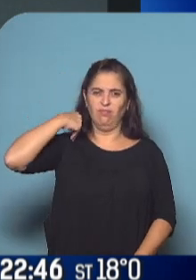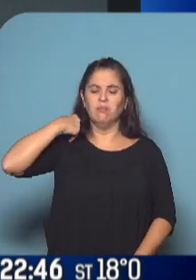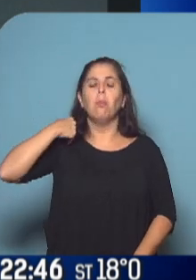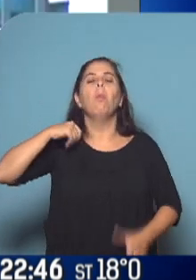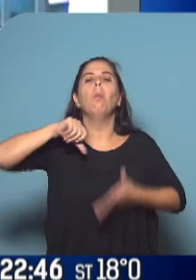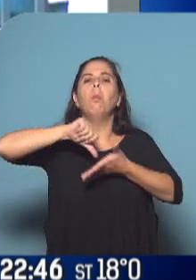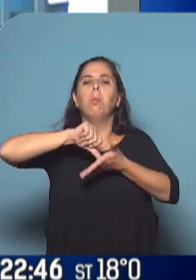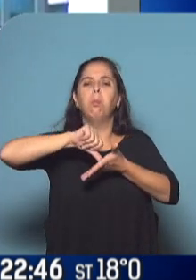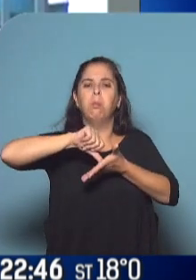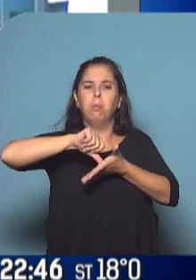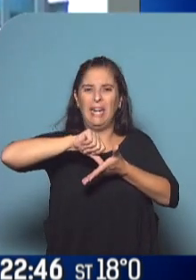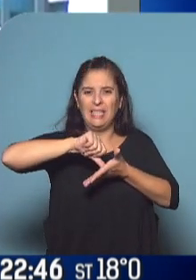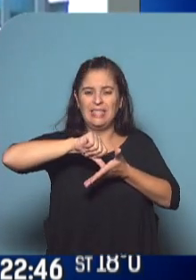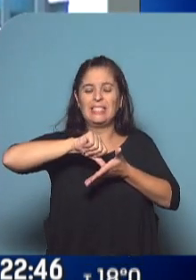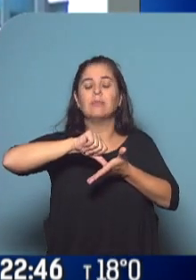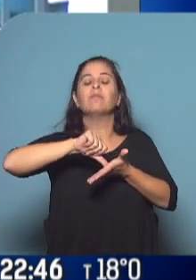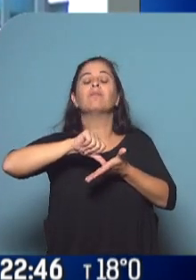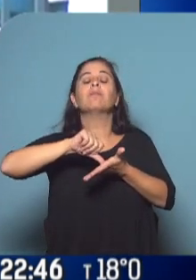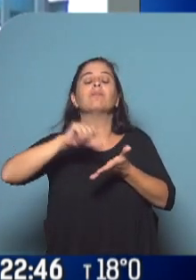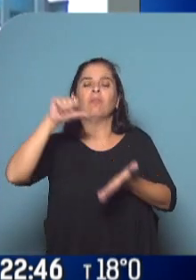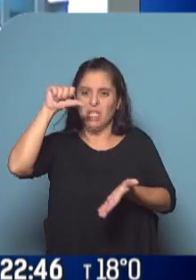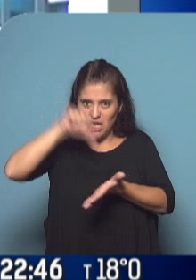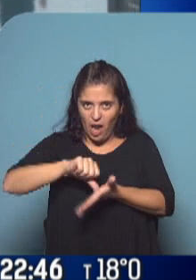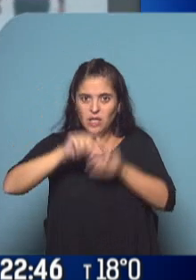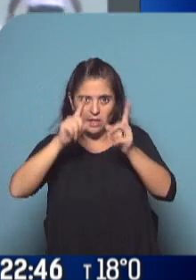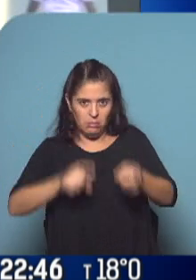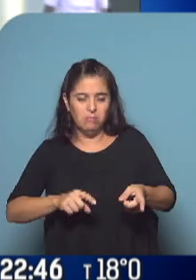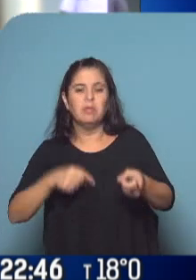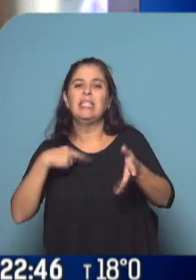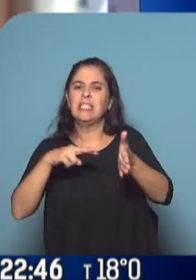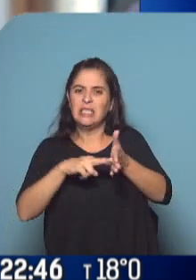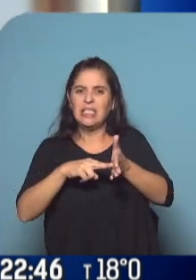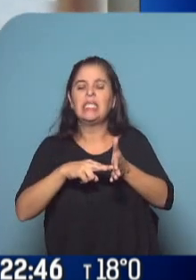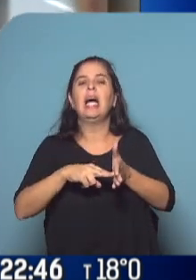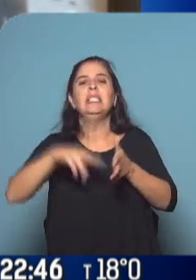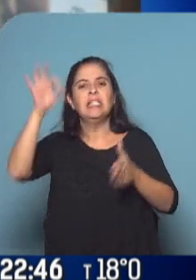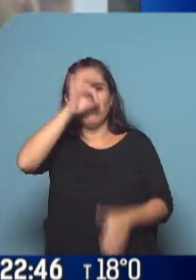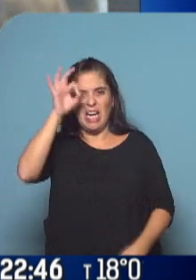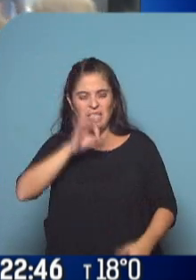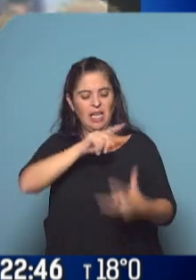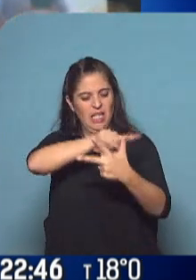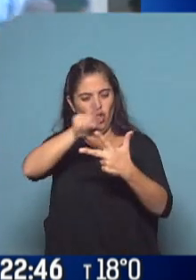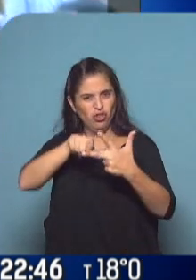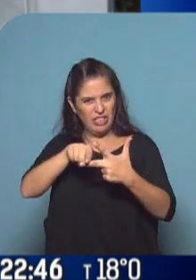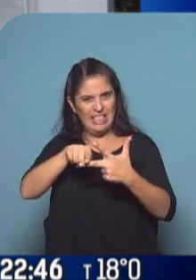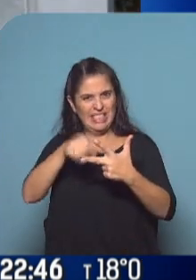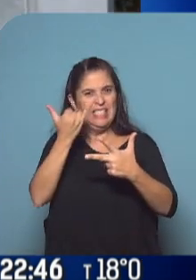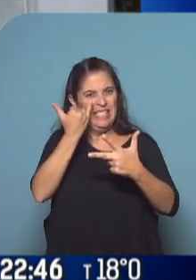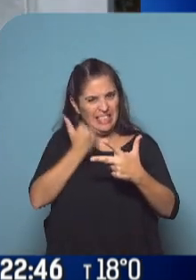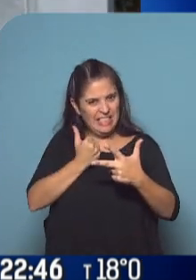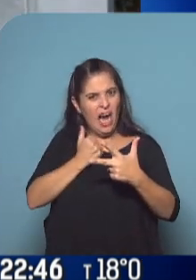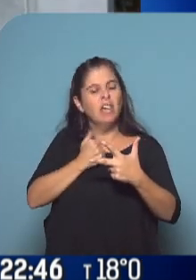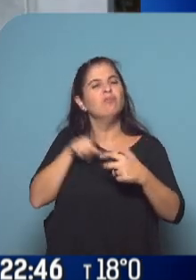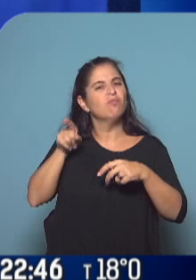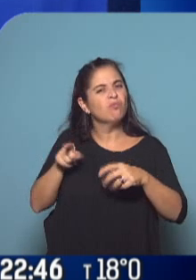en Irak, un poco en Afganistán, se ha convertido en una organización terrorista que esparce su terror por el mundo de maneras diferentes. Hablamos muchas veces en